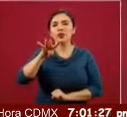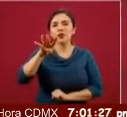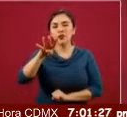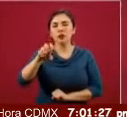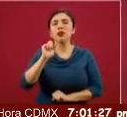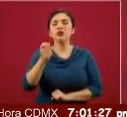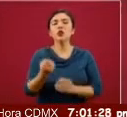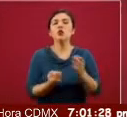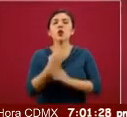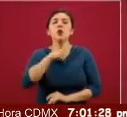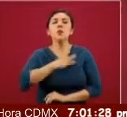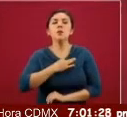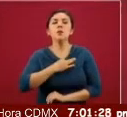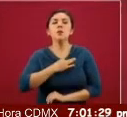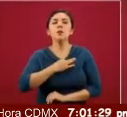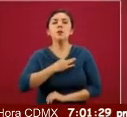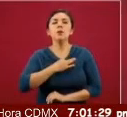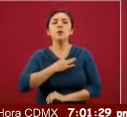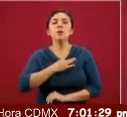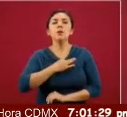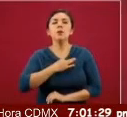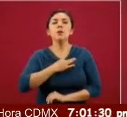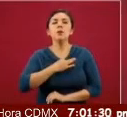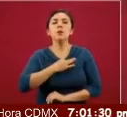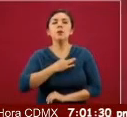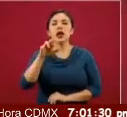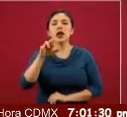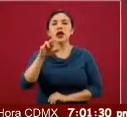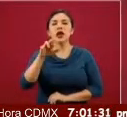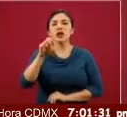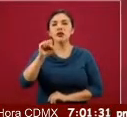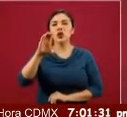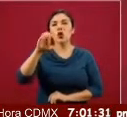causada por el nuevo coronavirus SARS-CoV-2.